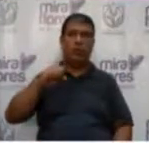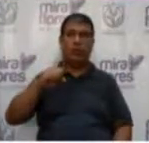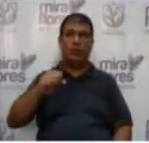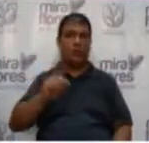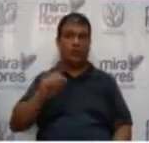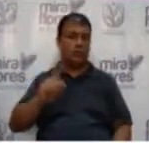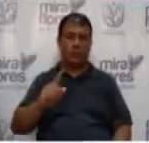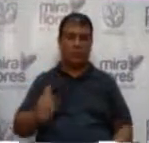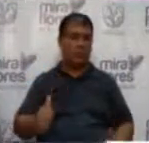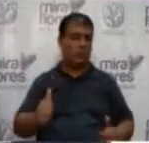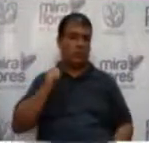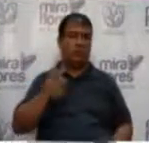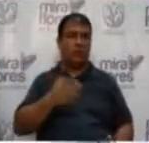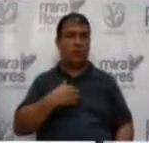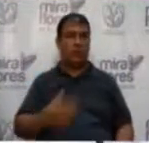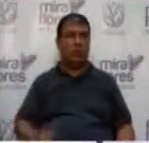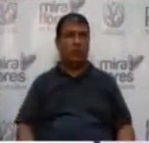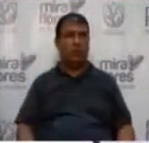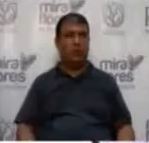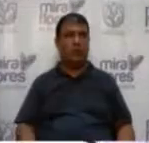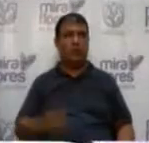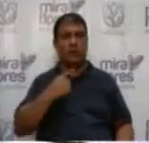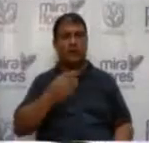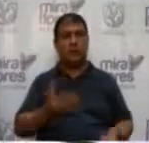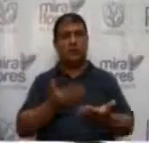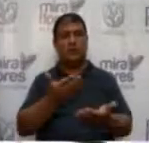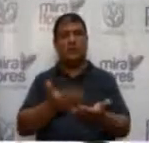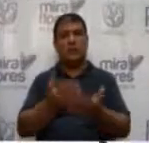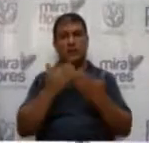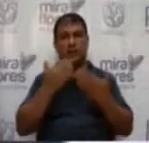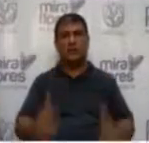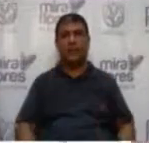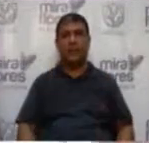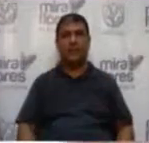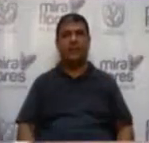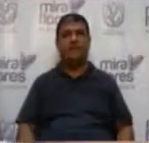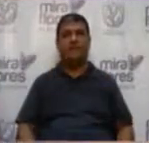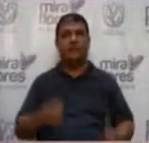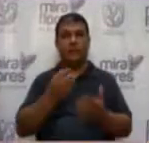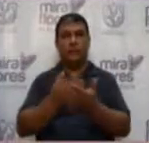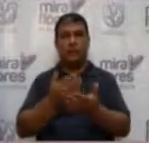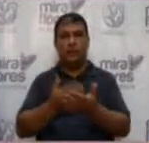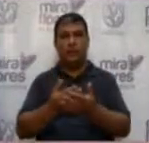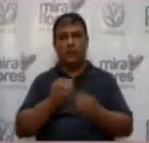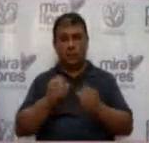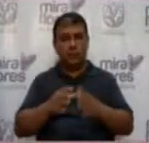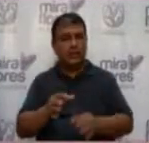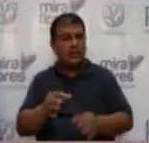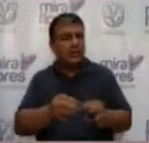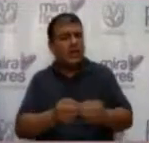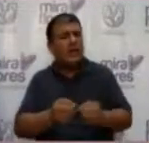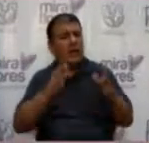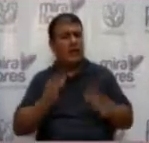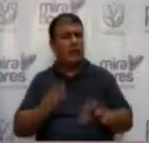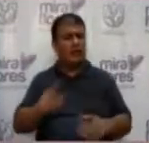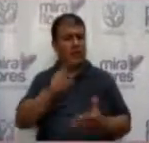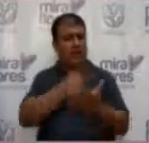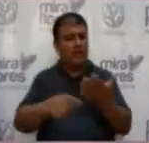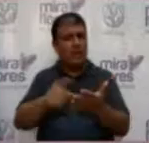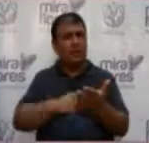favor de dar esas concesiones. Gracias. No sé si es un poquito más claro usted y no tan